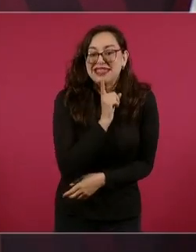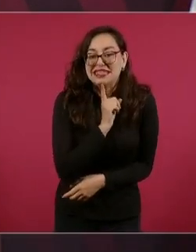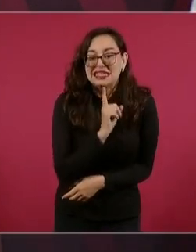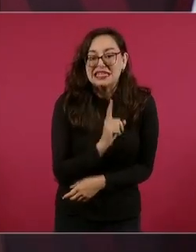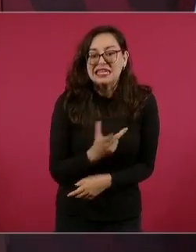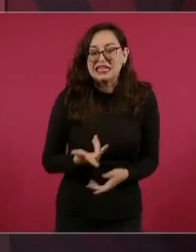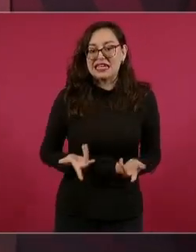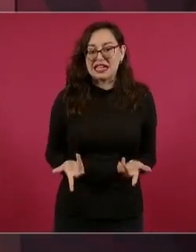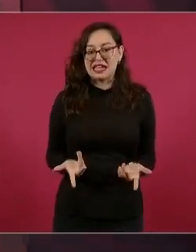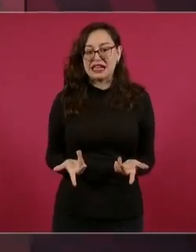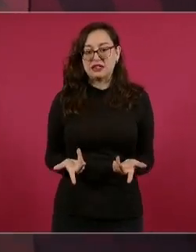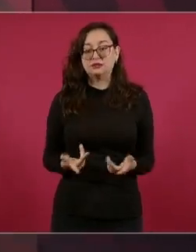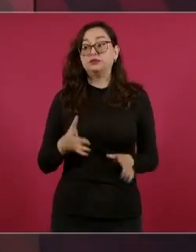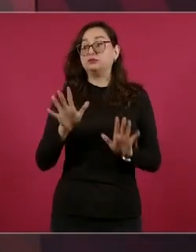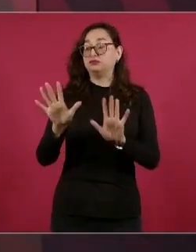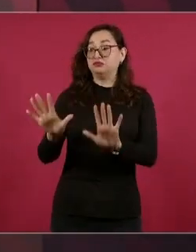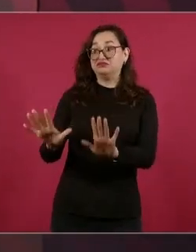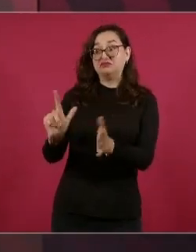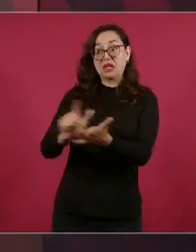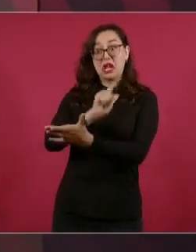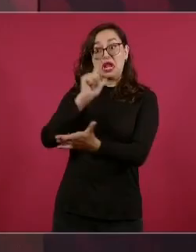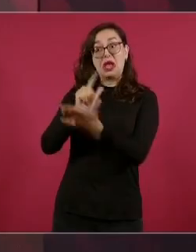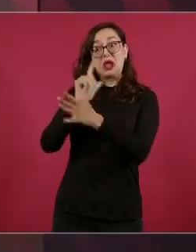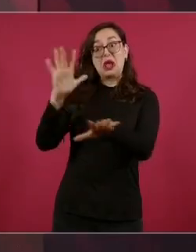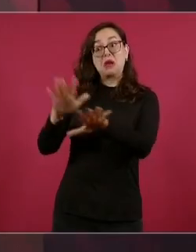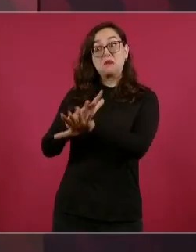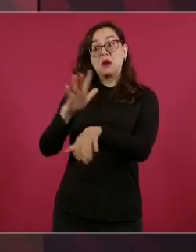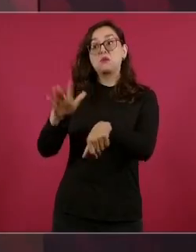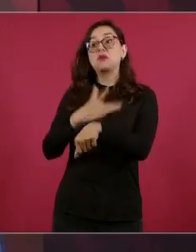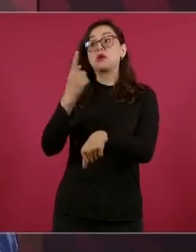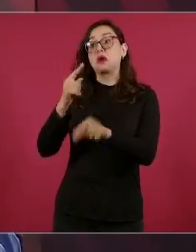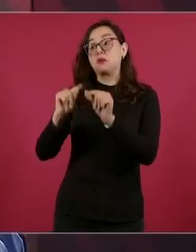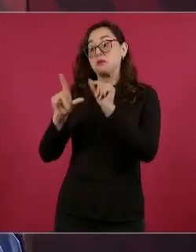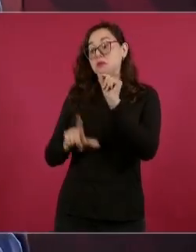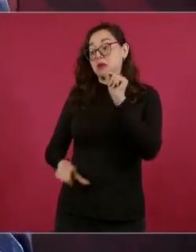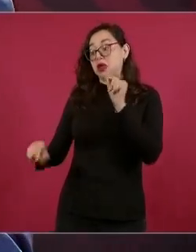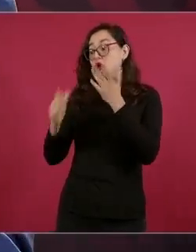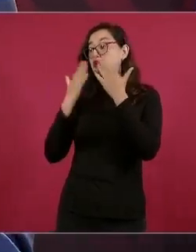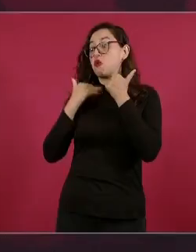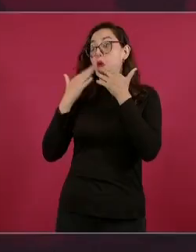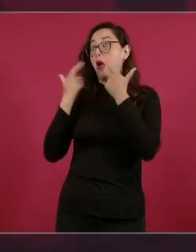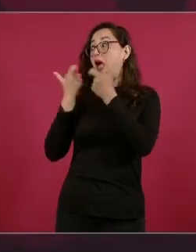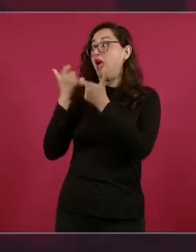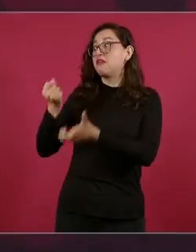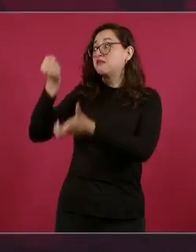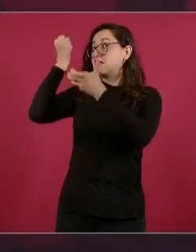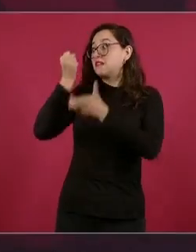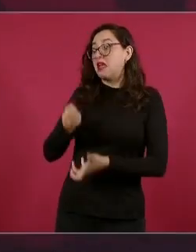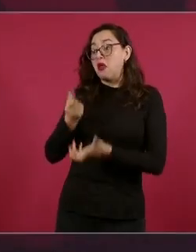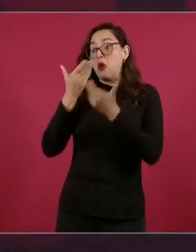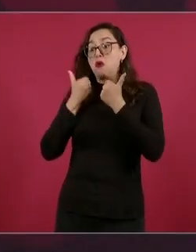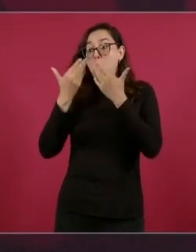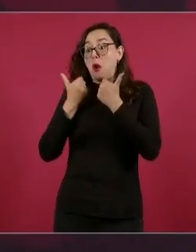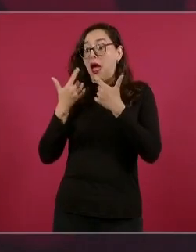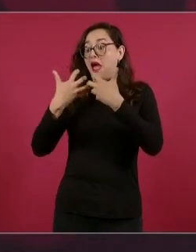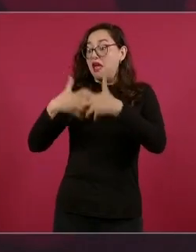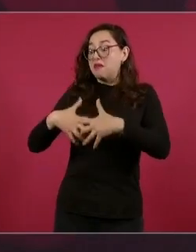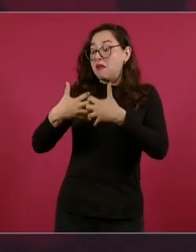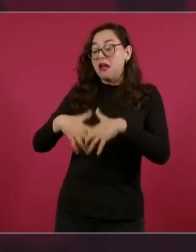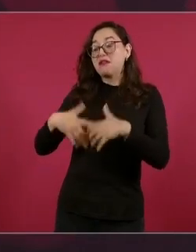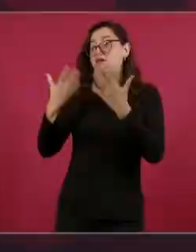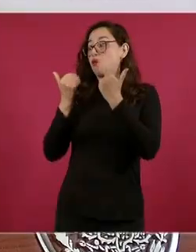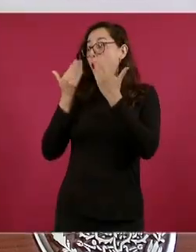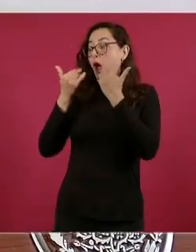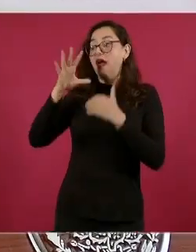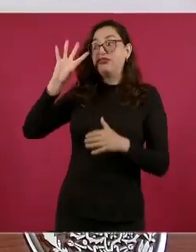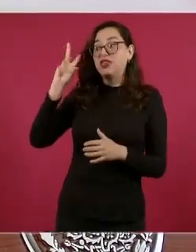Entonces, que si se hacía la reforma, iba a llegar a raudales la inversión extranjera